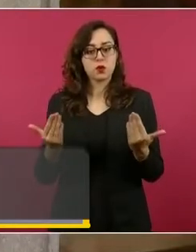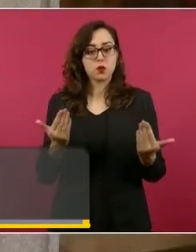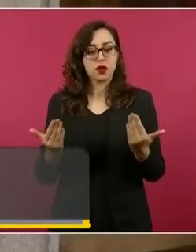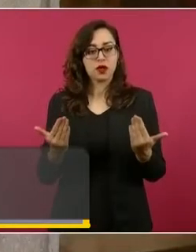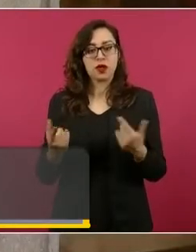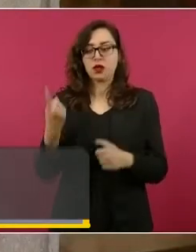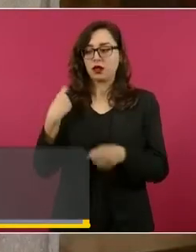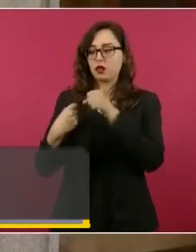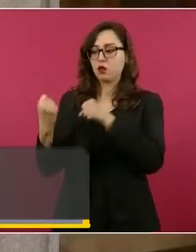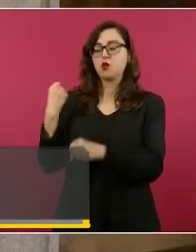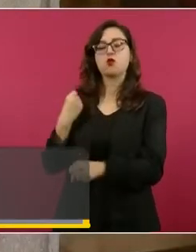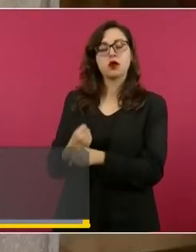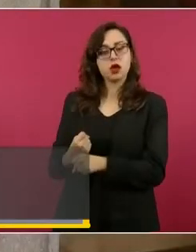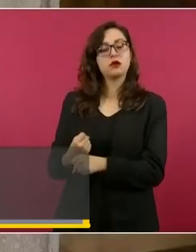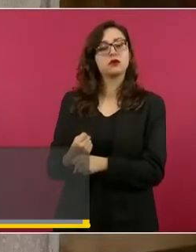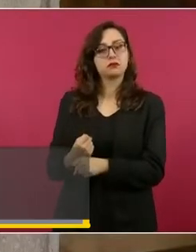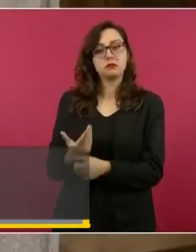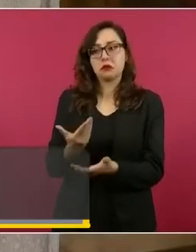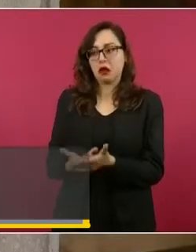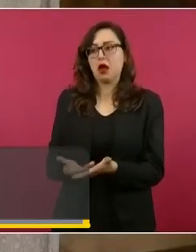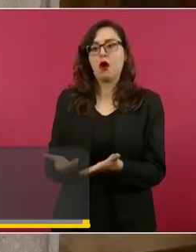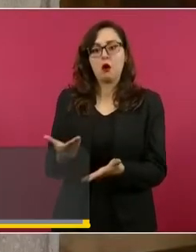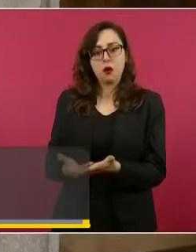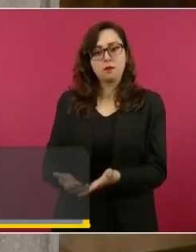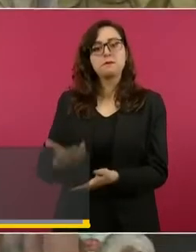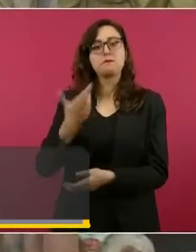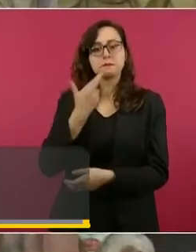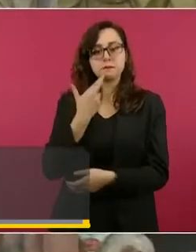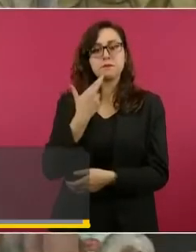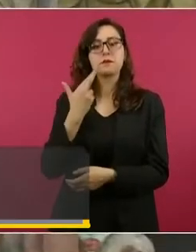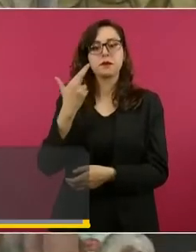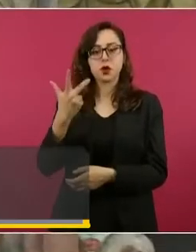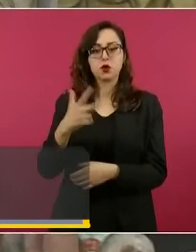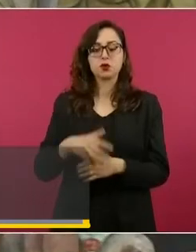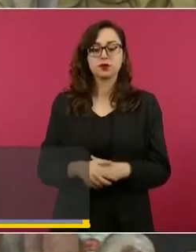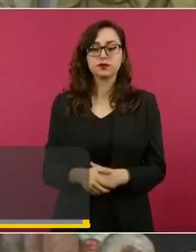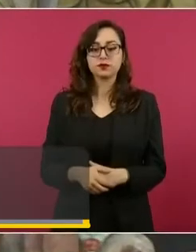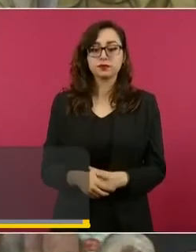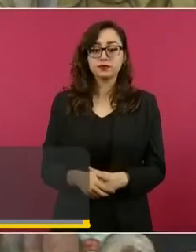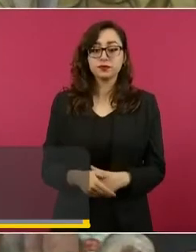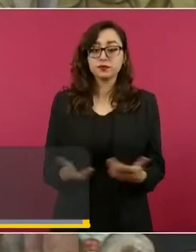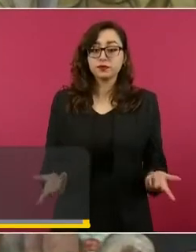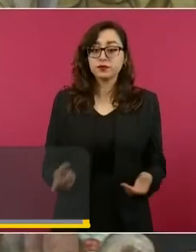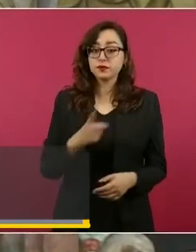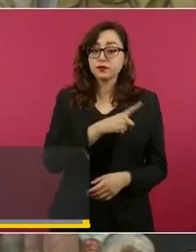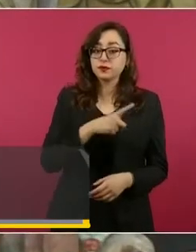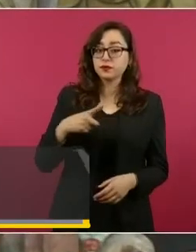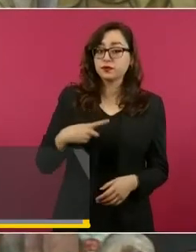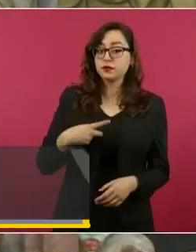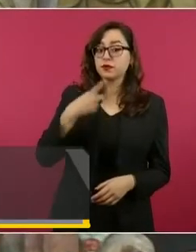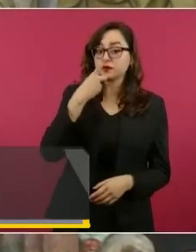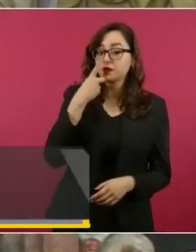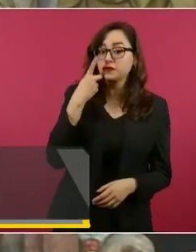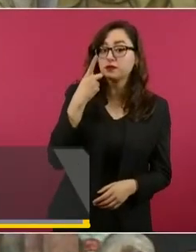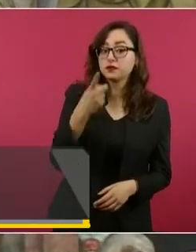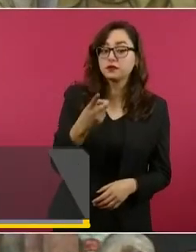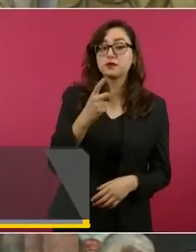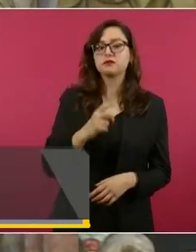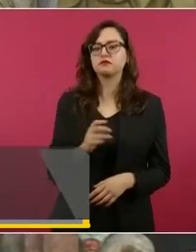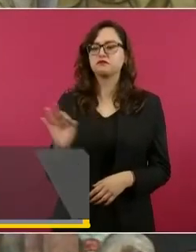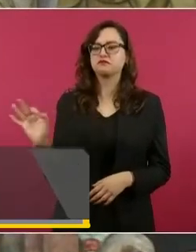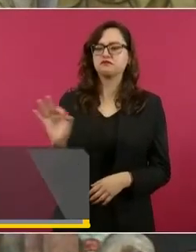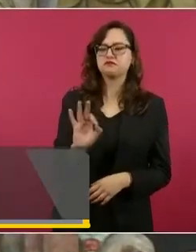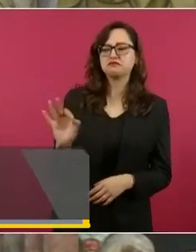del año pasado. Agrego que si no hubiésemos optado por el subsidio a